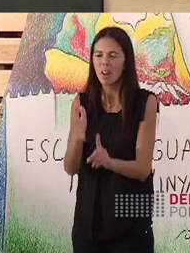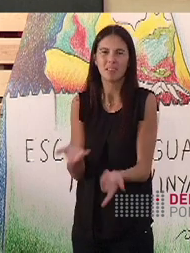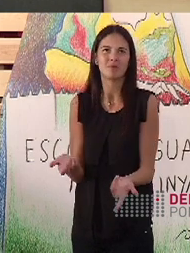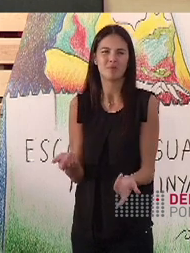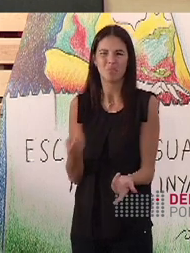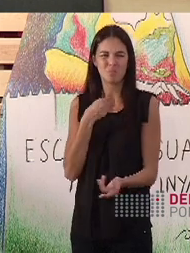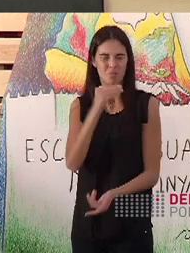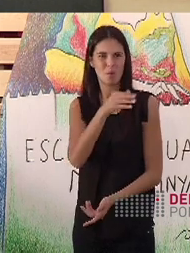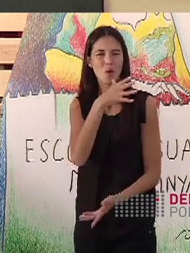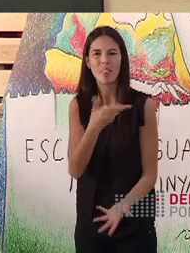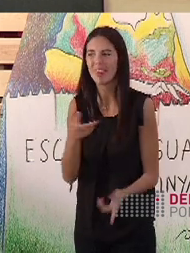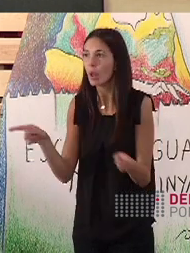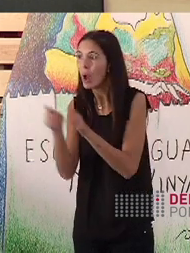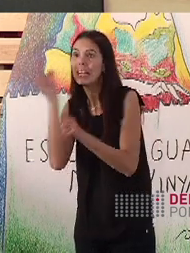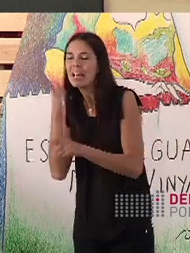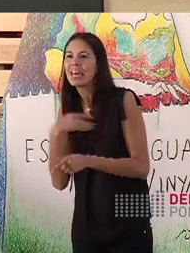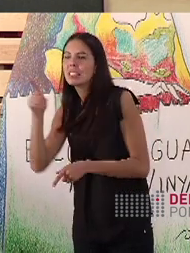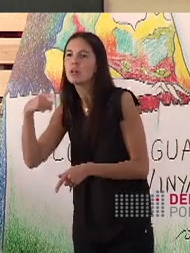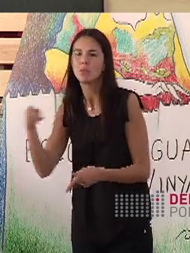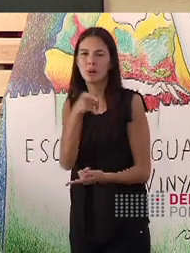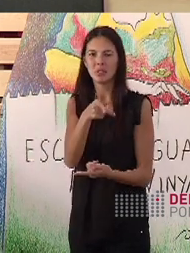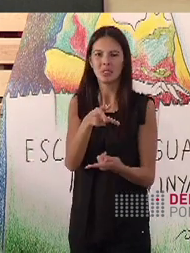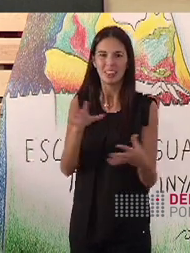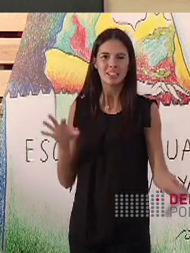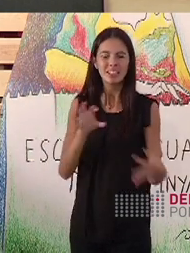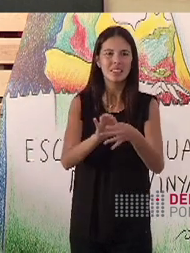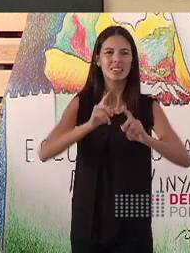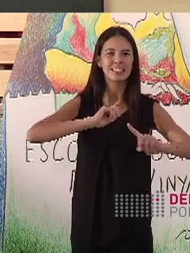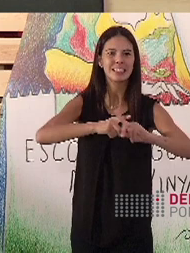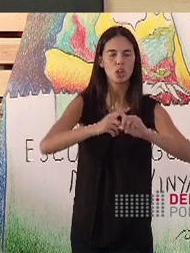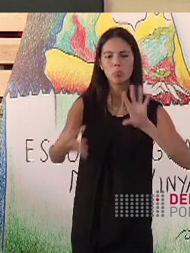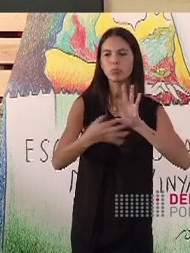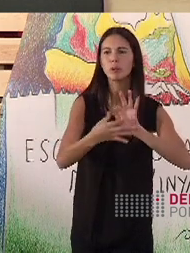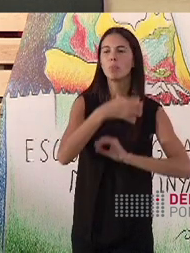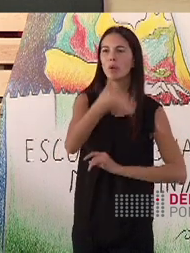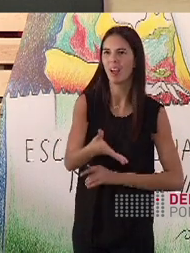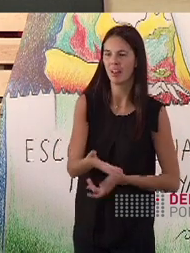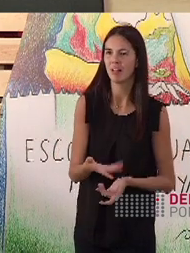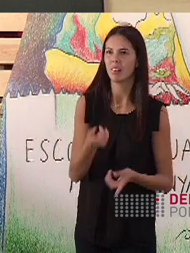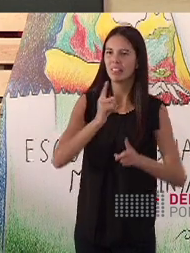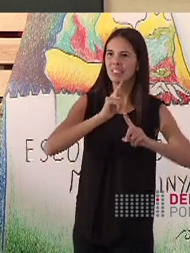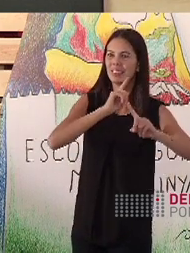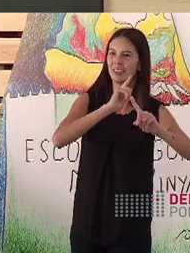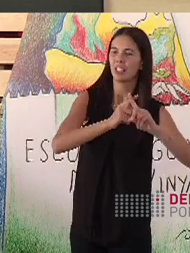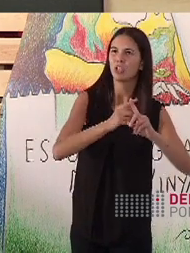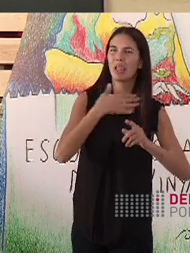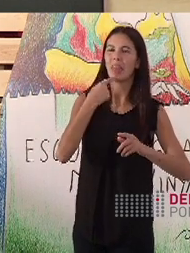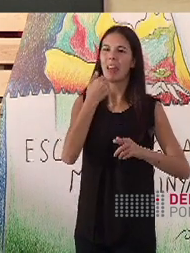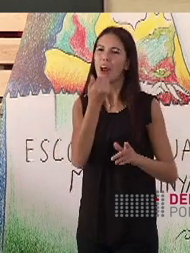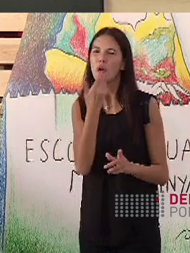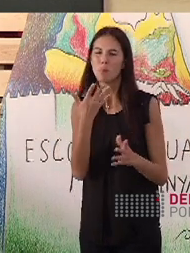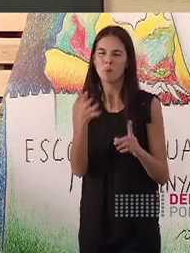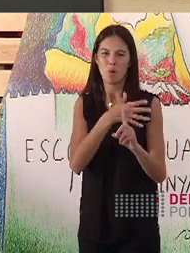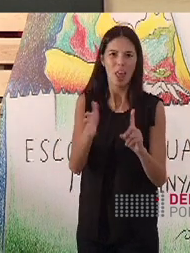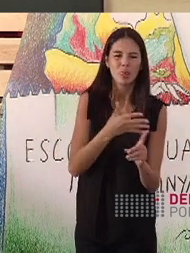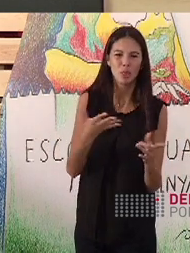el tema aquí es, ¿qué tiene que ver con el sexo eso? ¿Por qué el sexo tiene que partir de una concepción tan violenta y tan